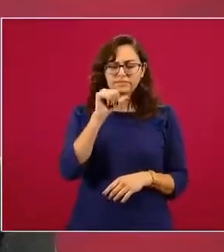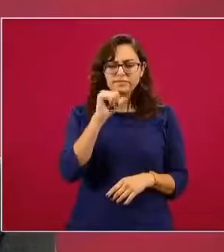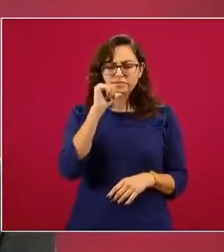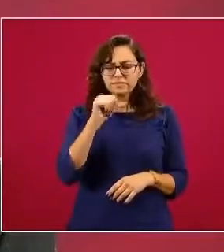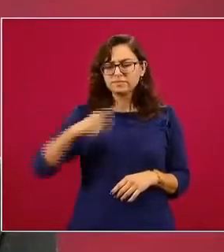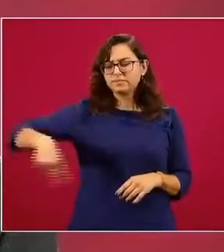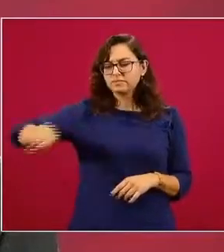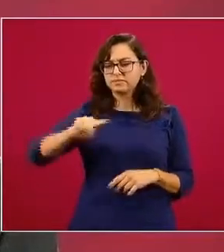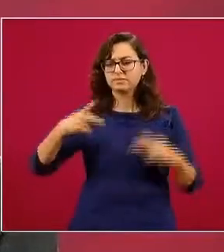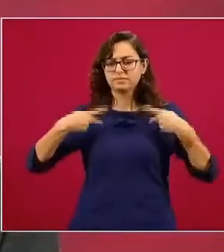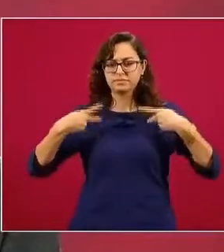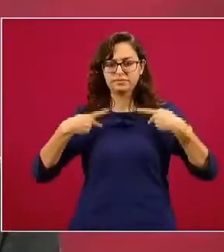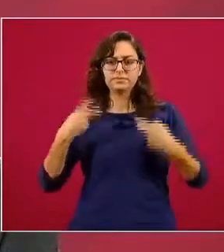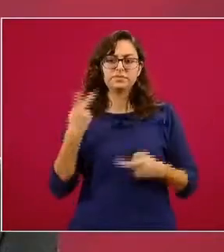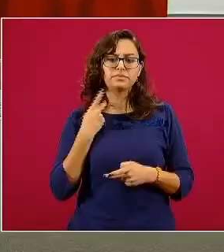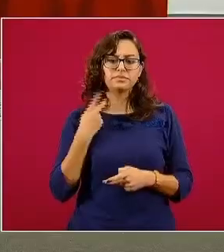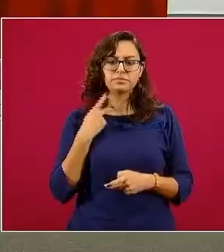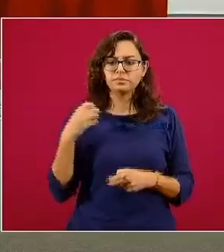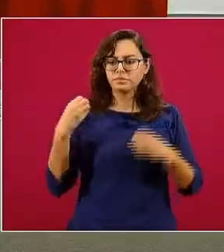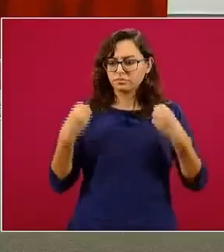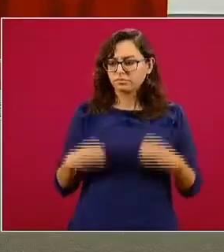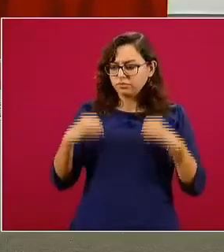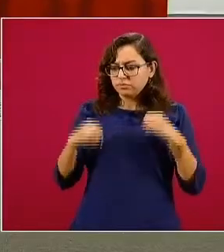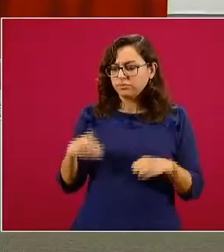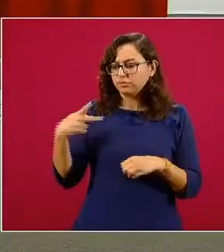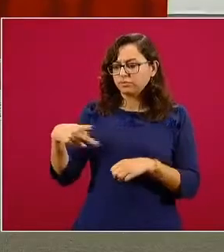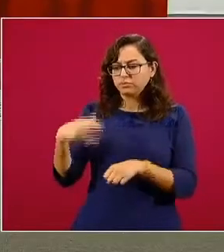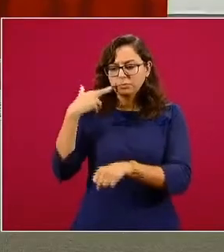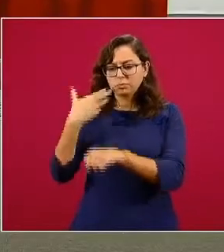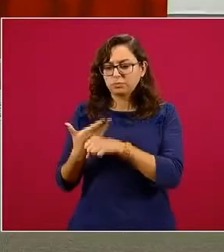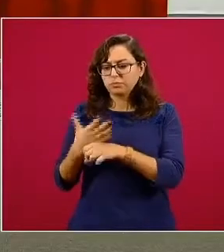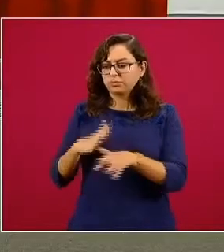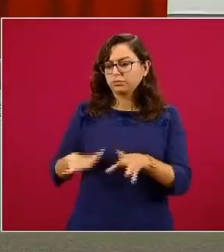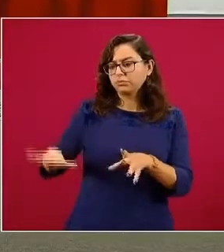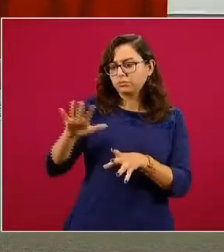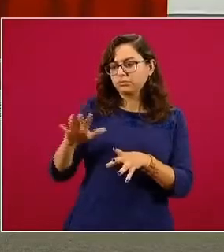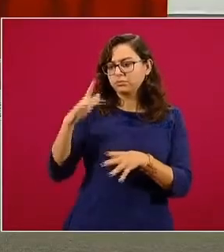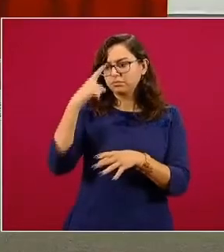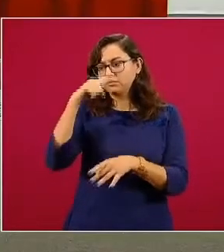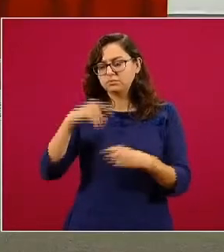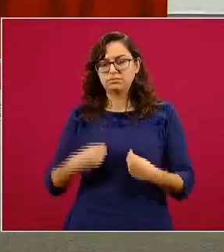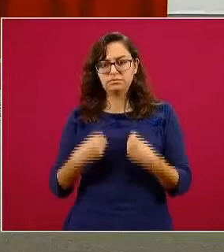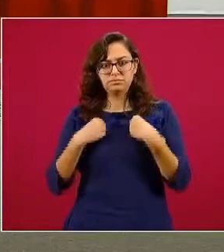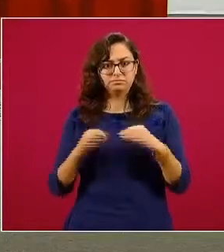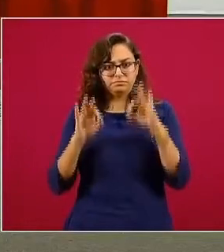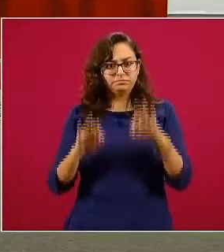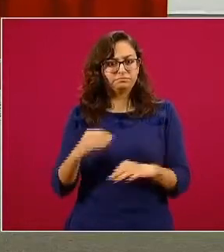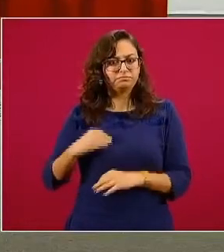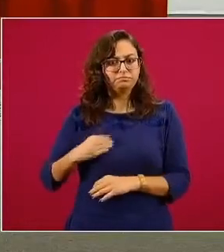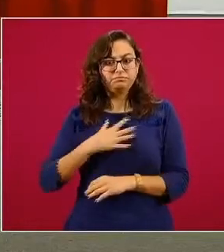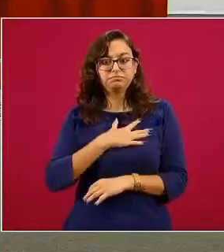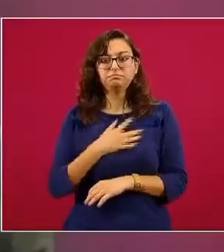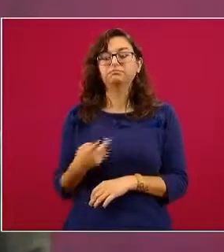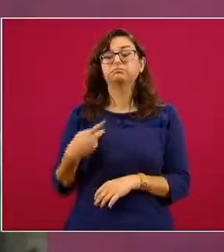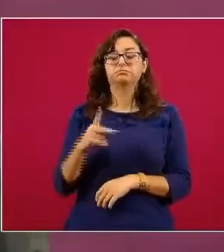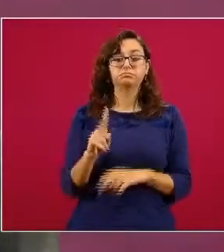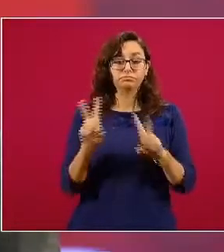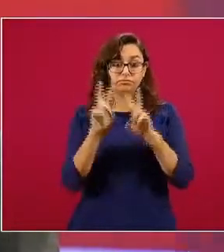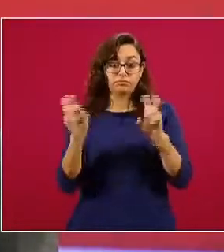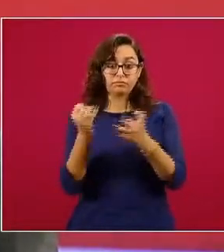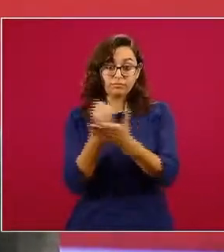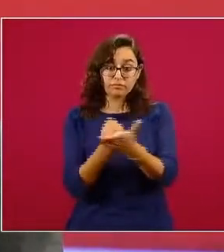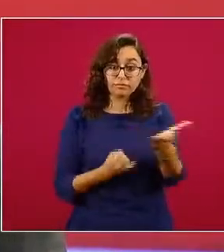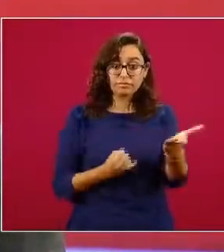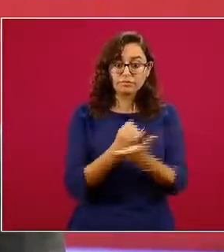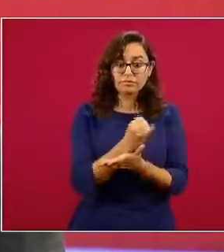sus propias ocupaciones y su propia contribución al bienestar social, pero desde luego hay decisiones que son